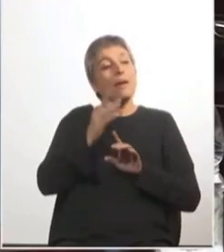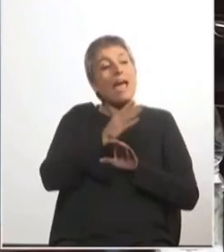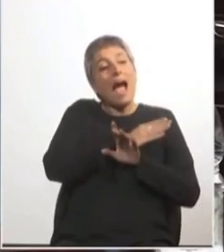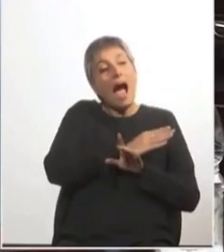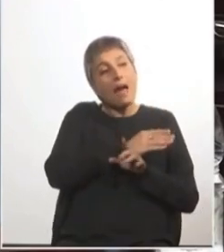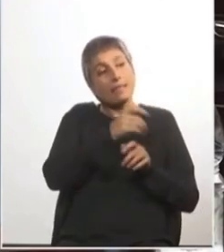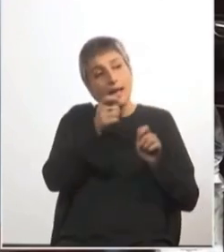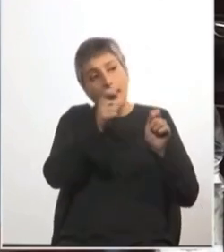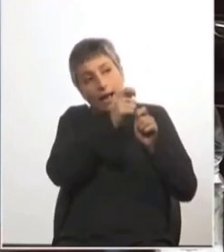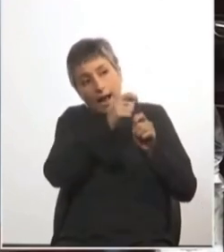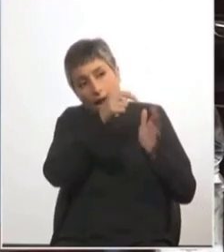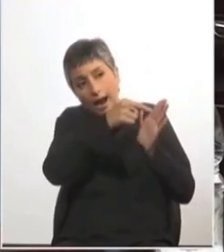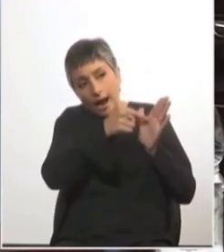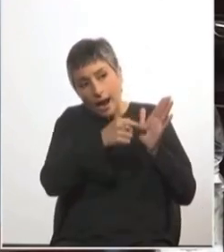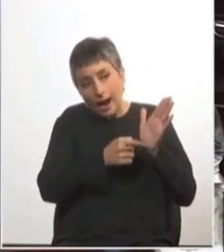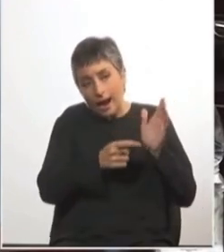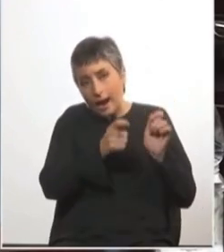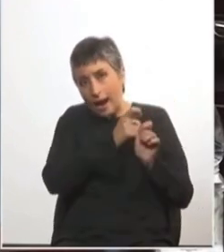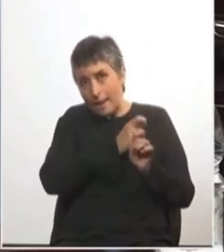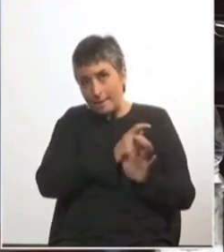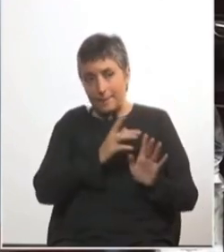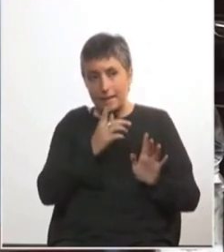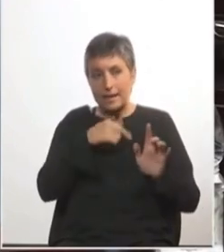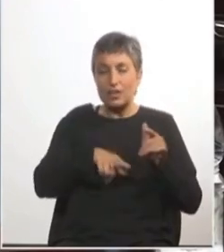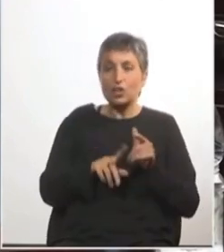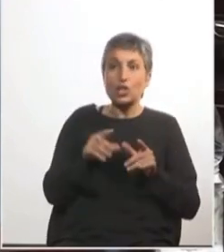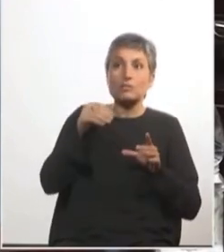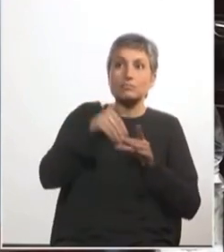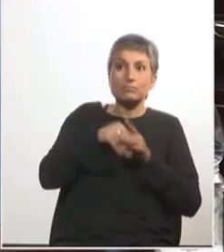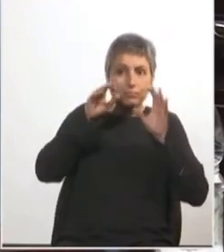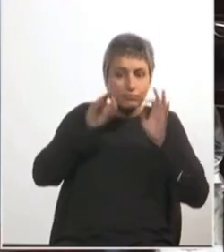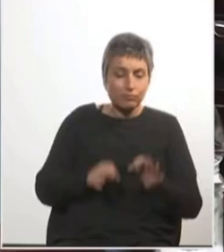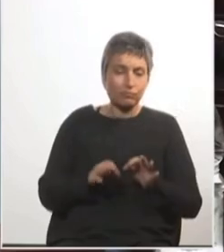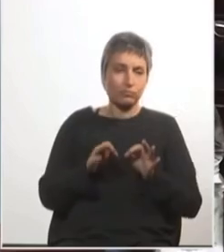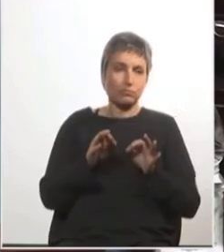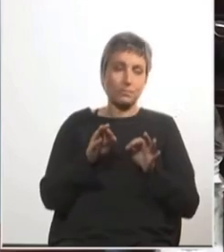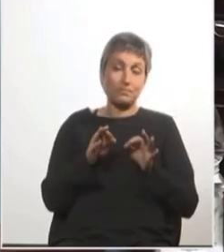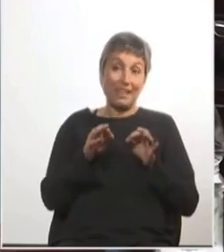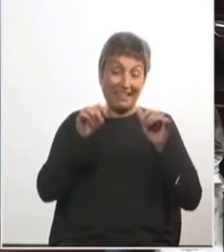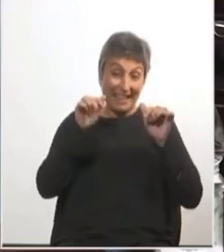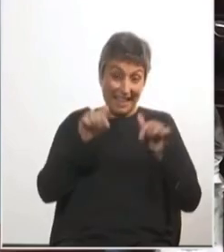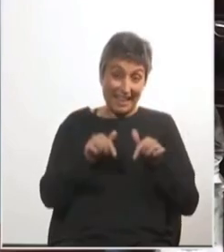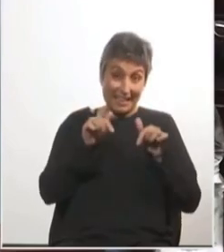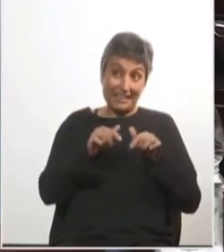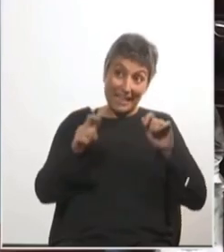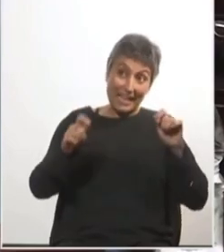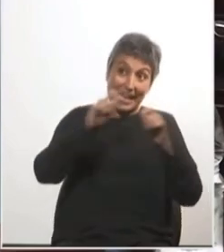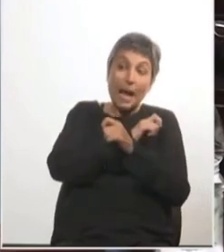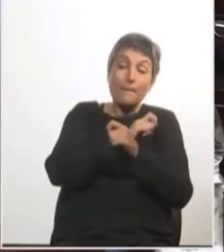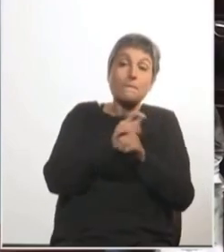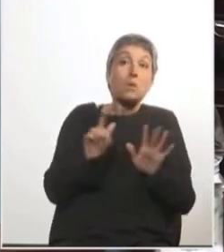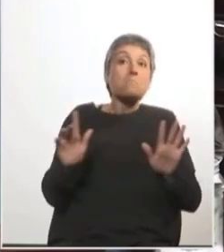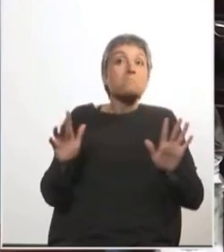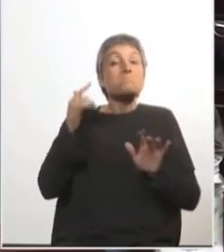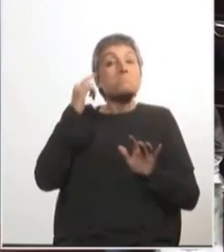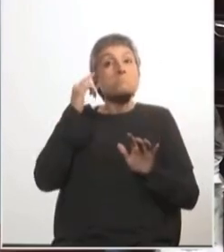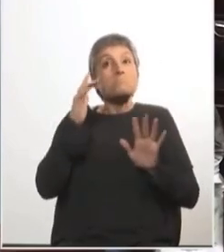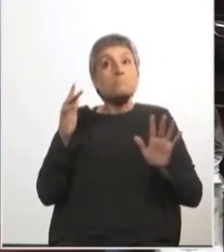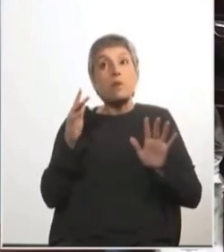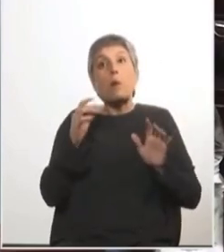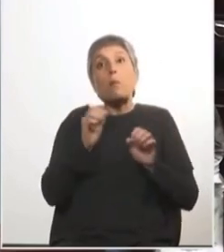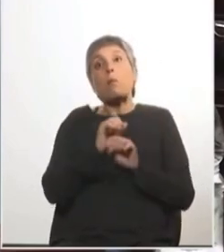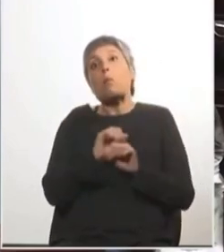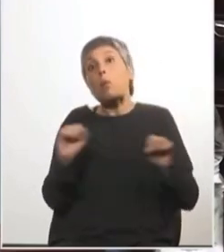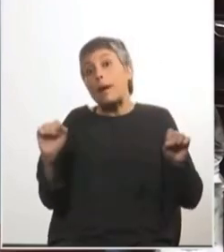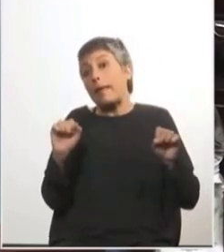este proyecto. Entonces el contenido concreto de esta reforma parecía que podía